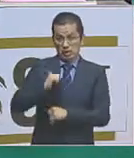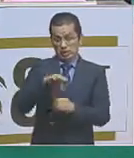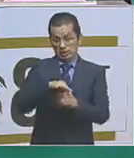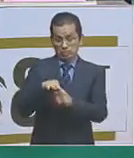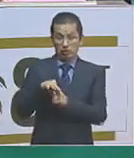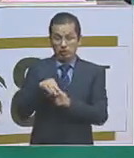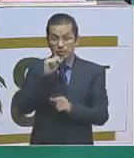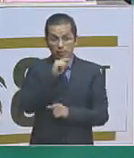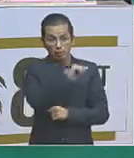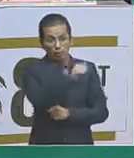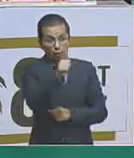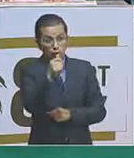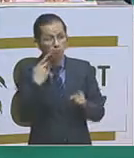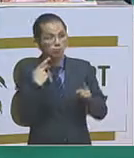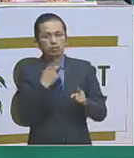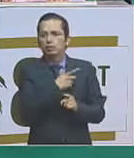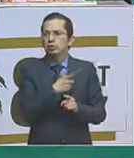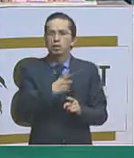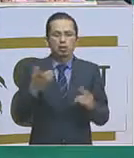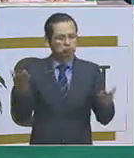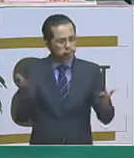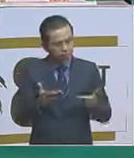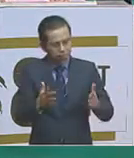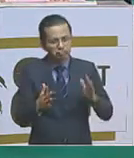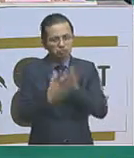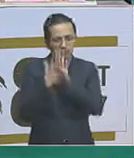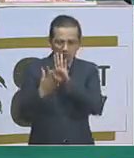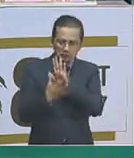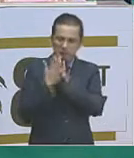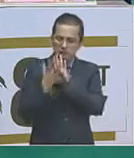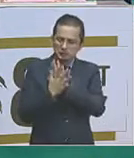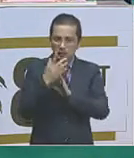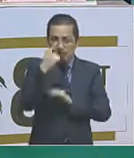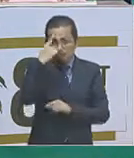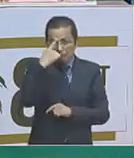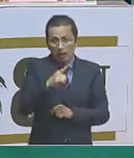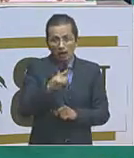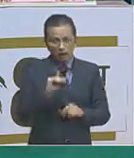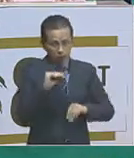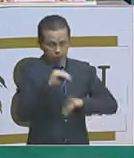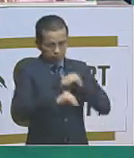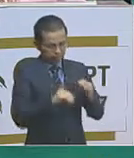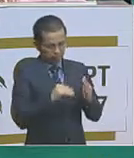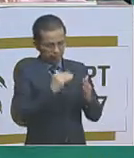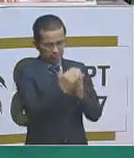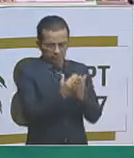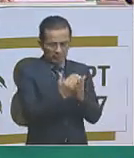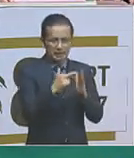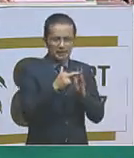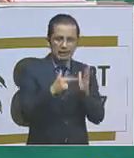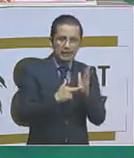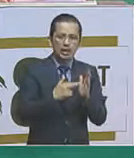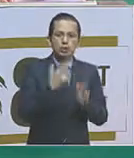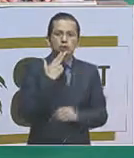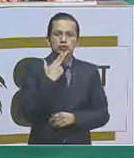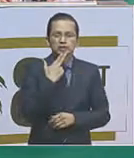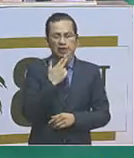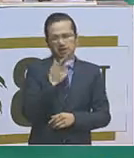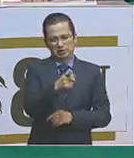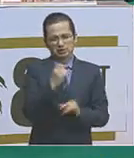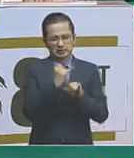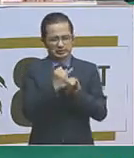participando en el debate público sobre la adopción de lineamientos y estándares en el uso de las redes sociales en periodos electorales